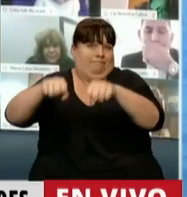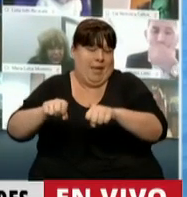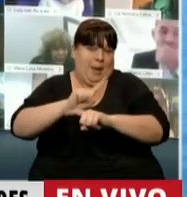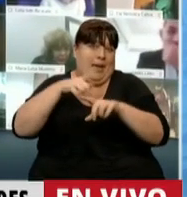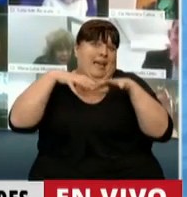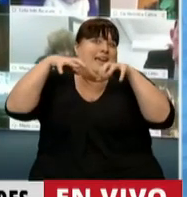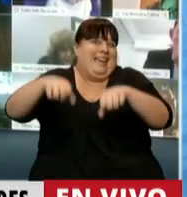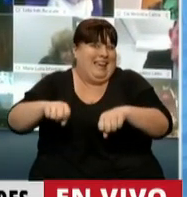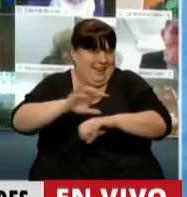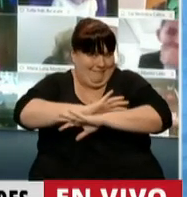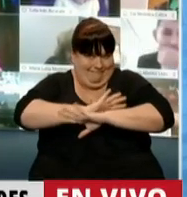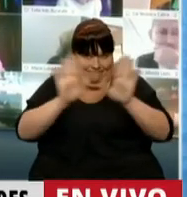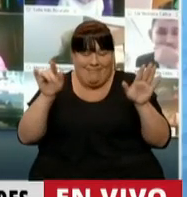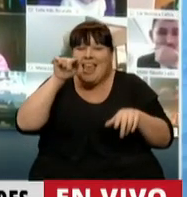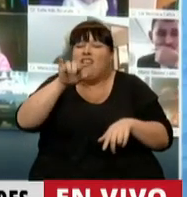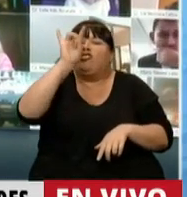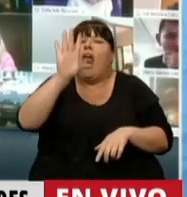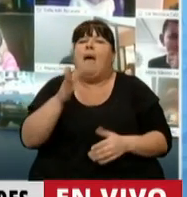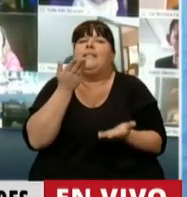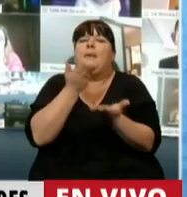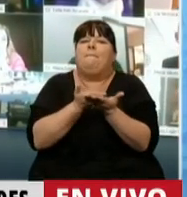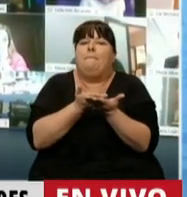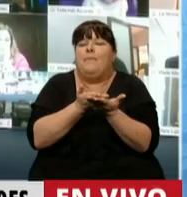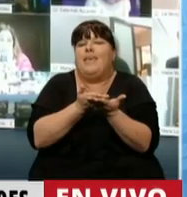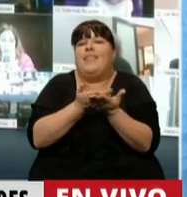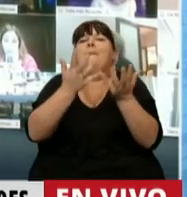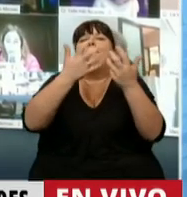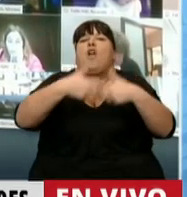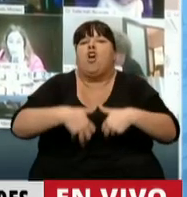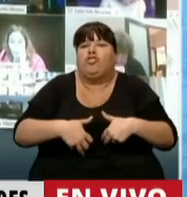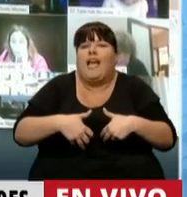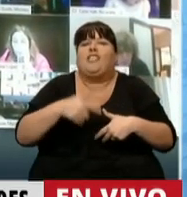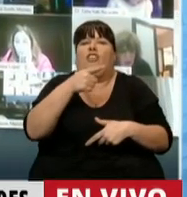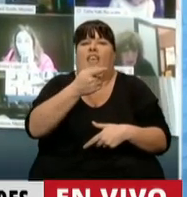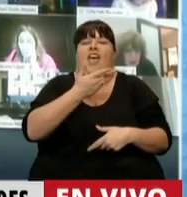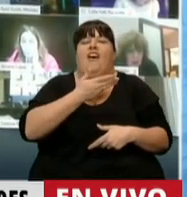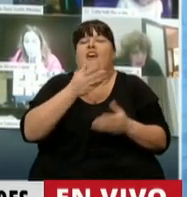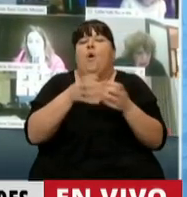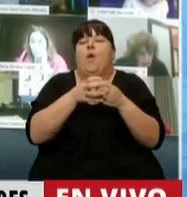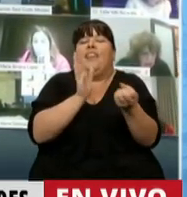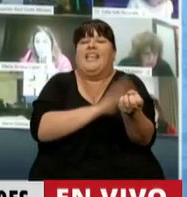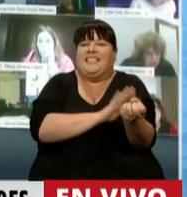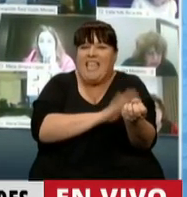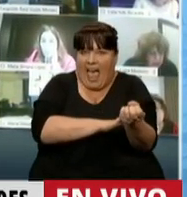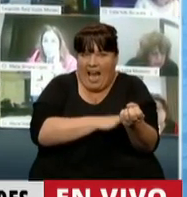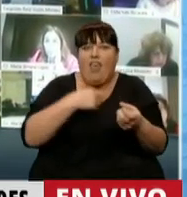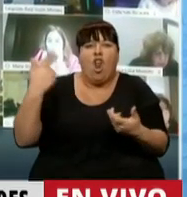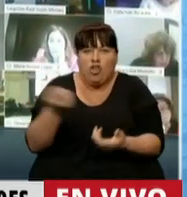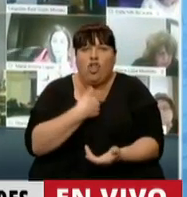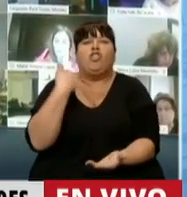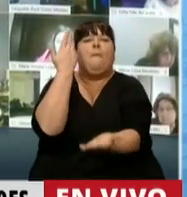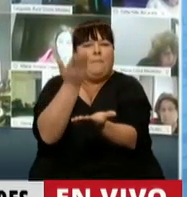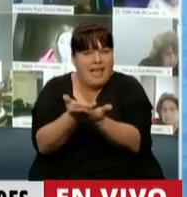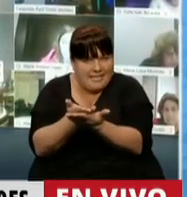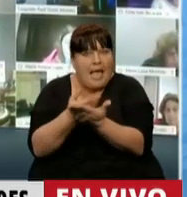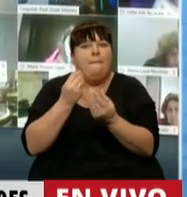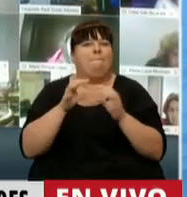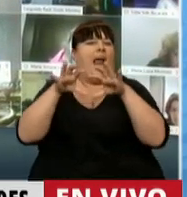la expropiación. Eso solo está planteado en el proyecto del Frente de Izquierda que hemos presentado por